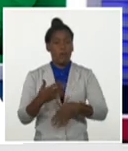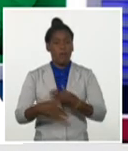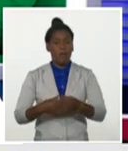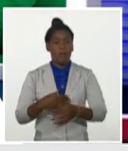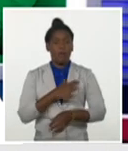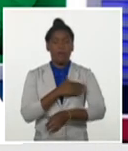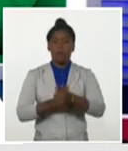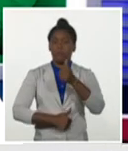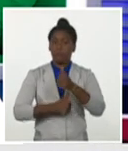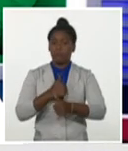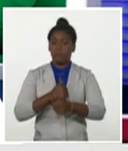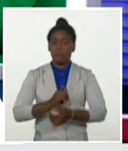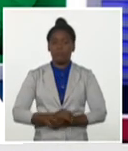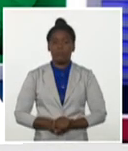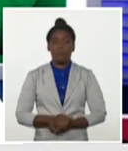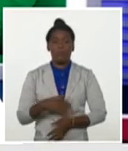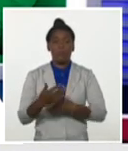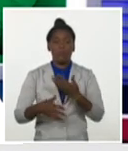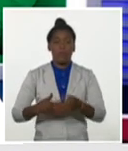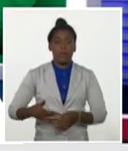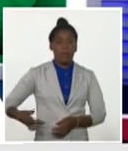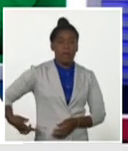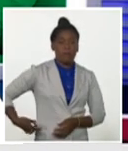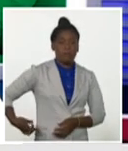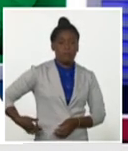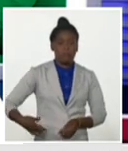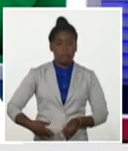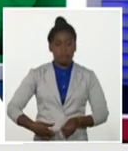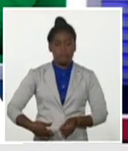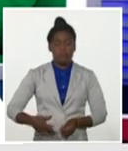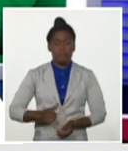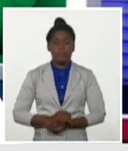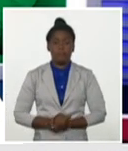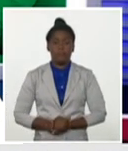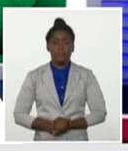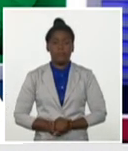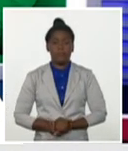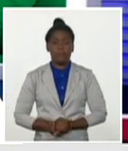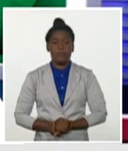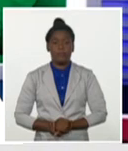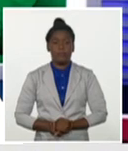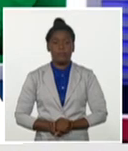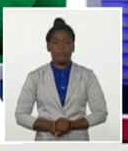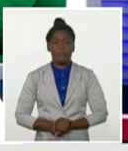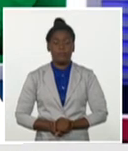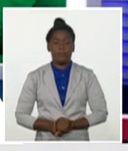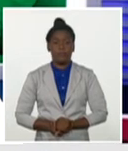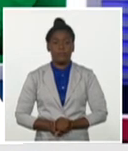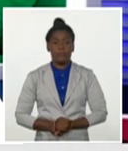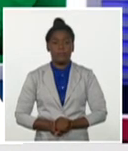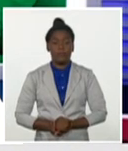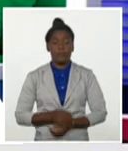un adenocarcinoma de vejiga. Un paciente de 44 años de edad